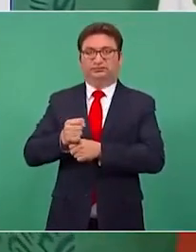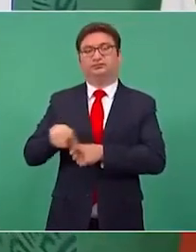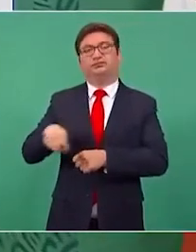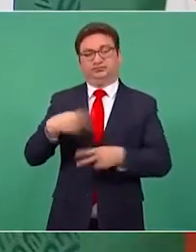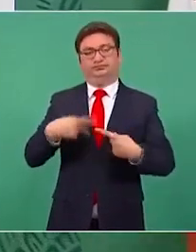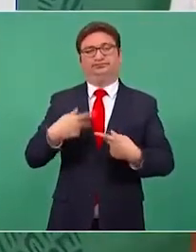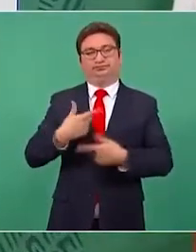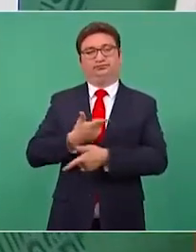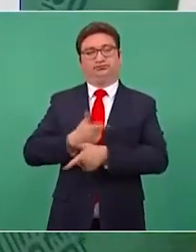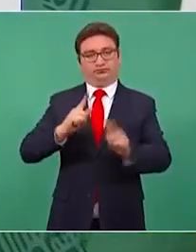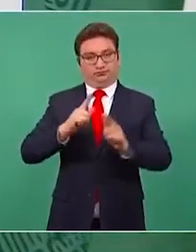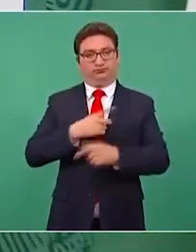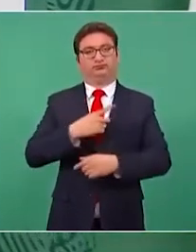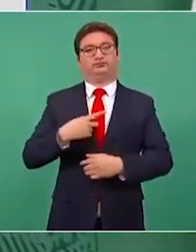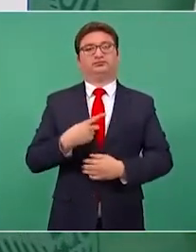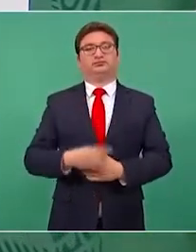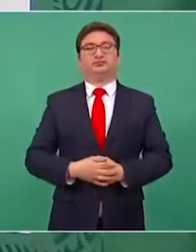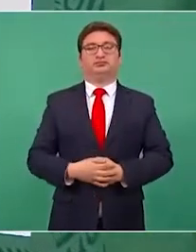libertad,